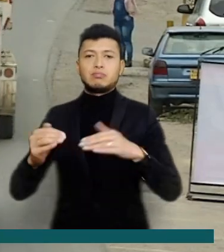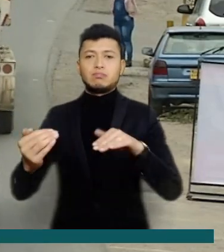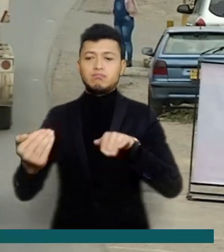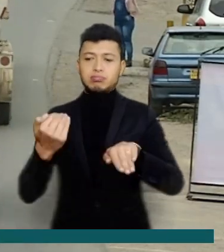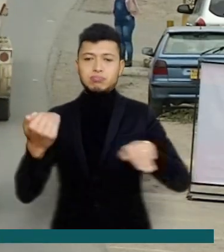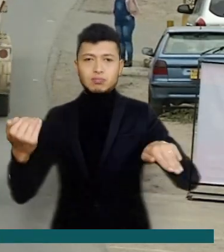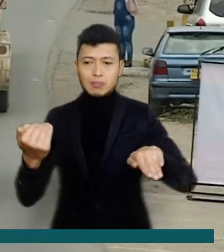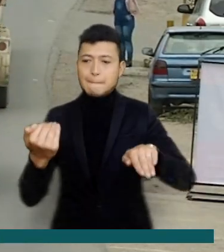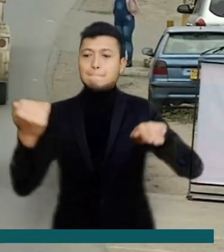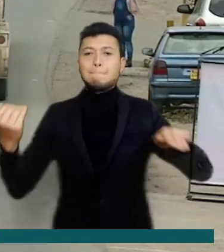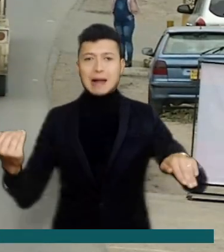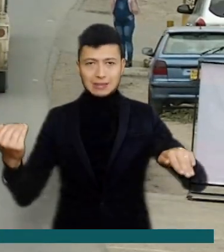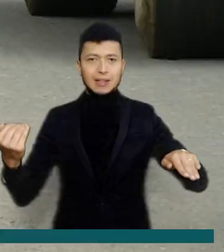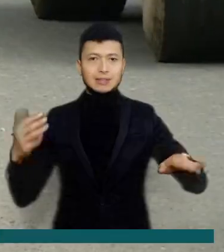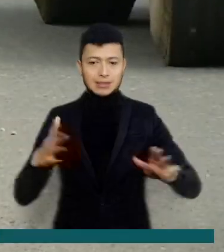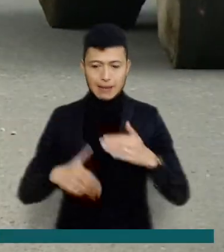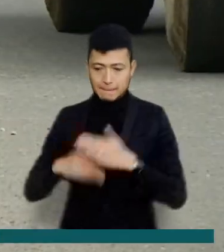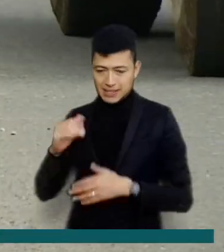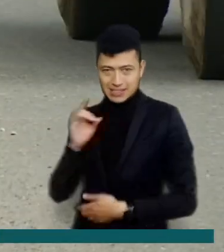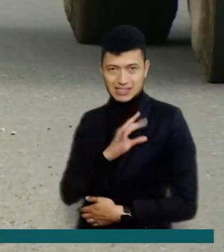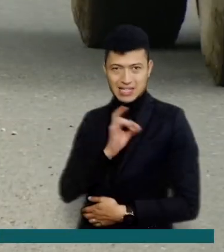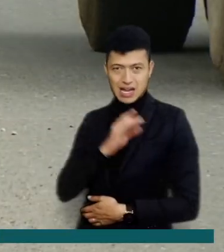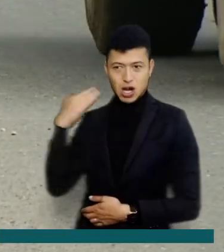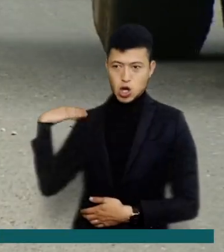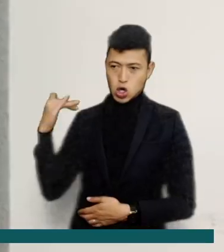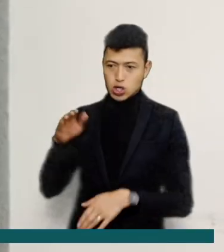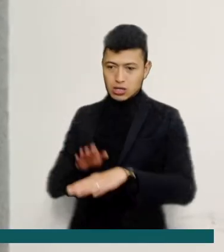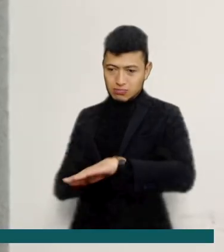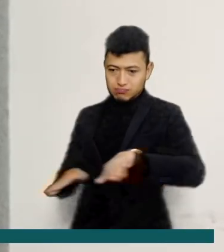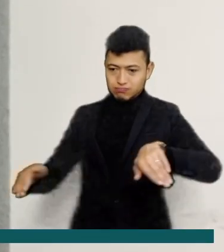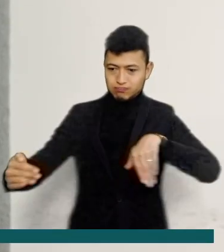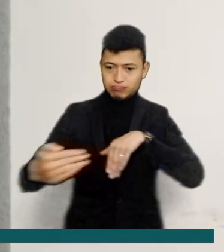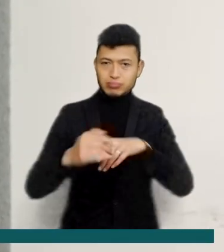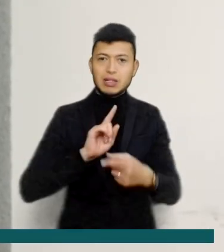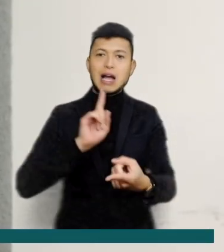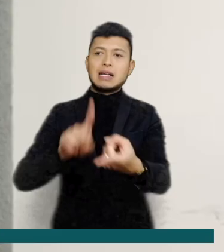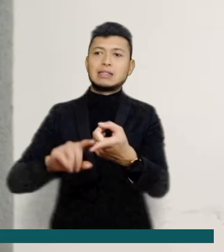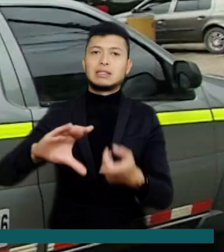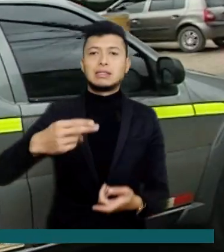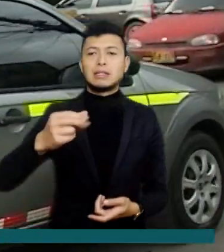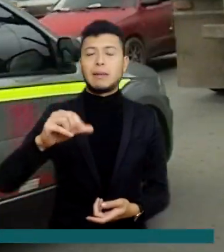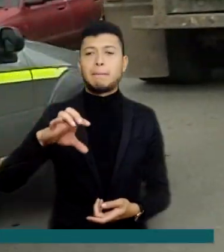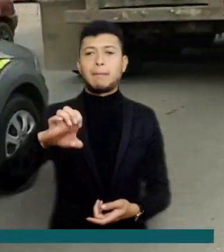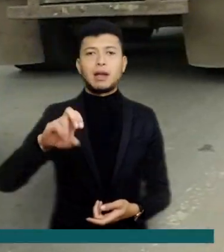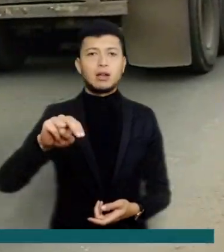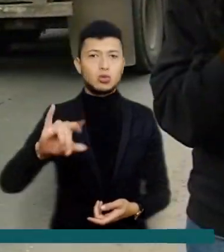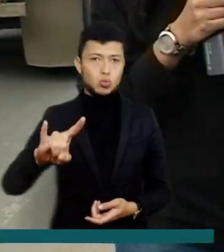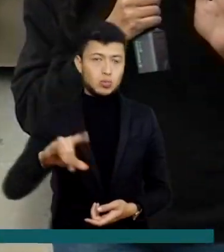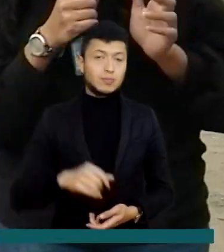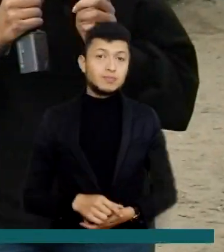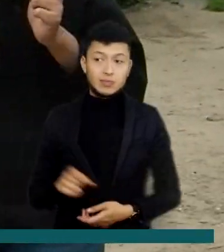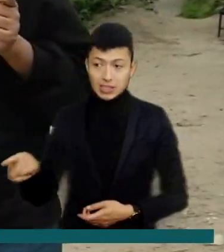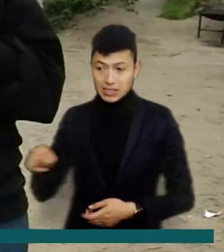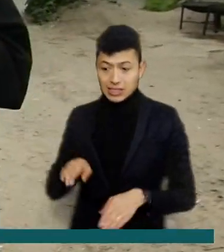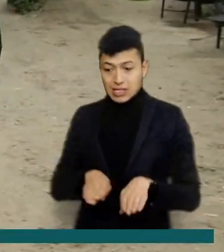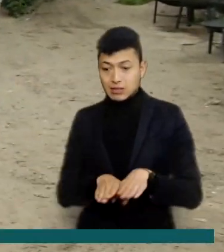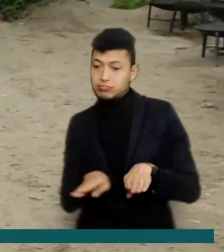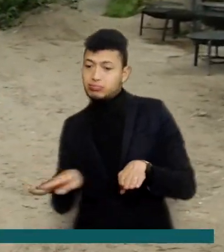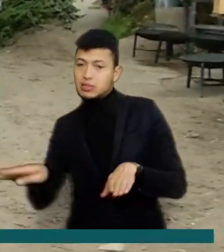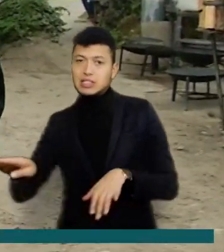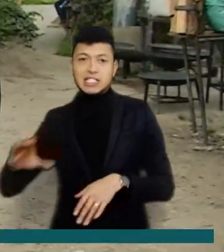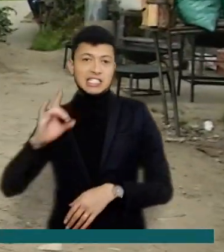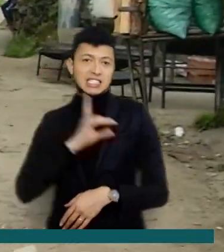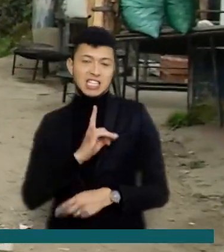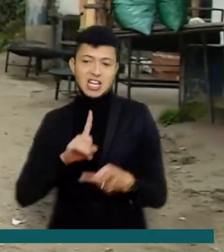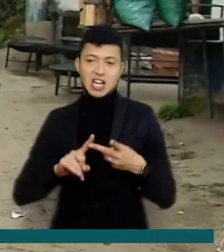correspondiente desde el inicio de la variante de Chía-Cota hasta la rotonda de Chapenú. La ampliación de la variante Chía-Cota